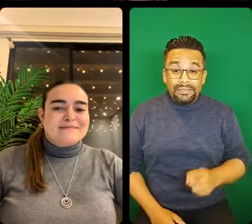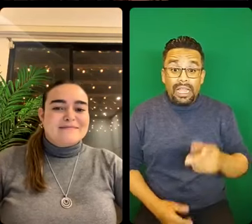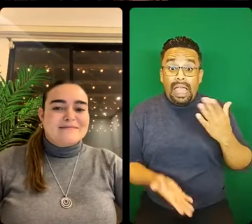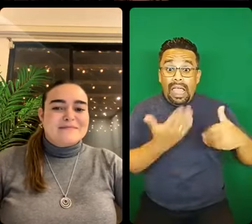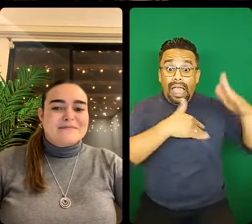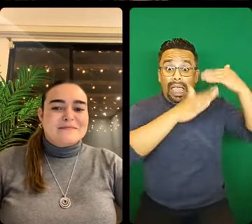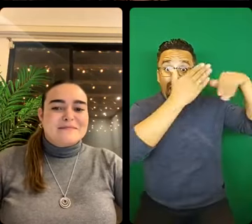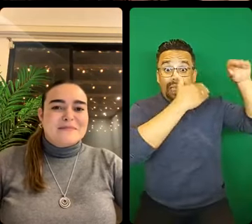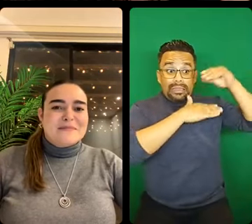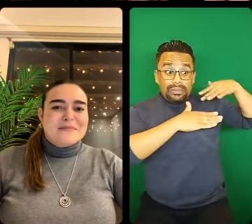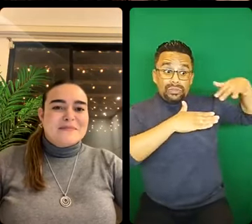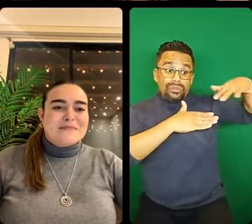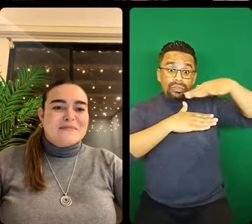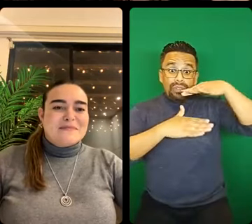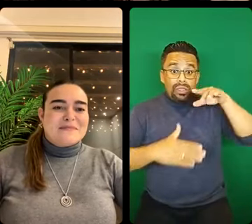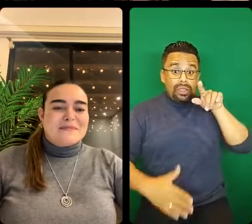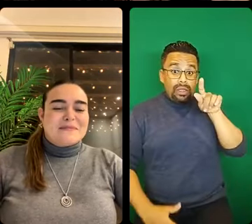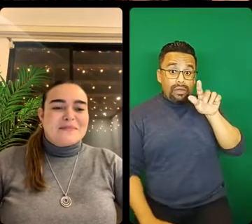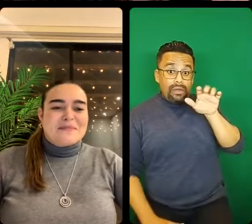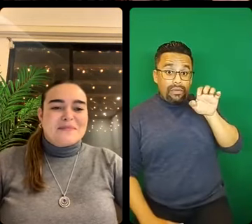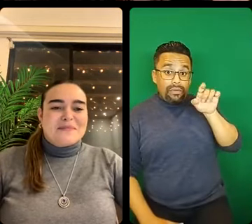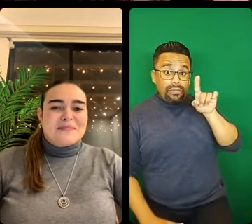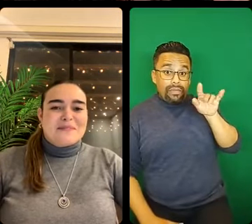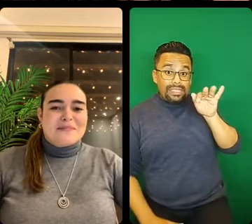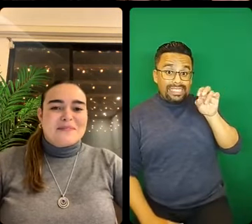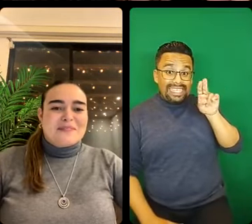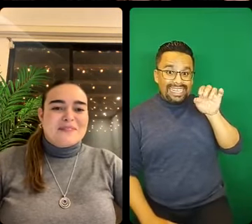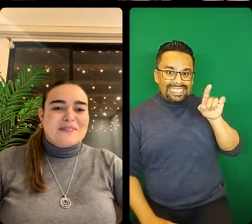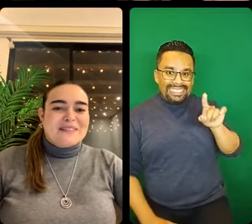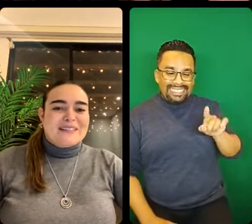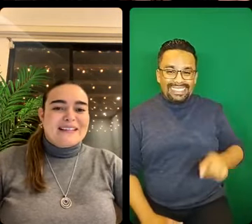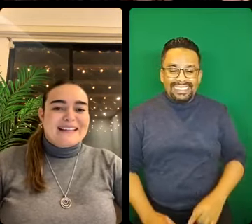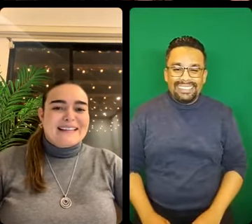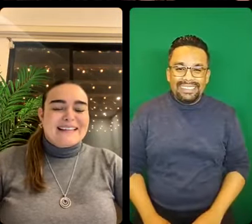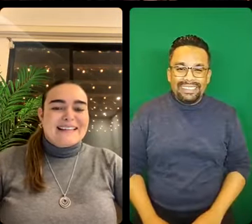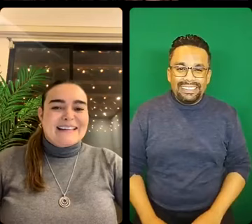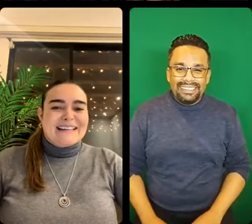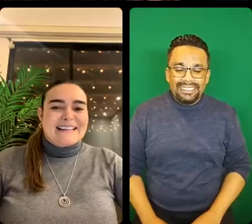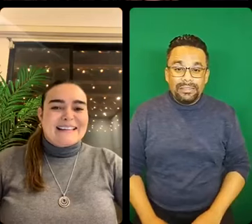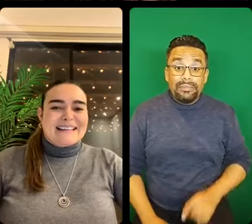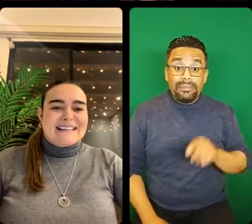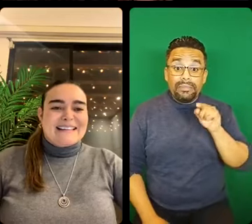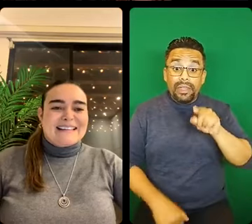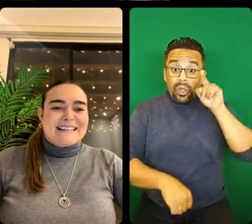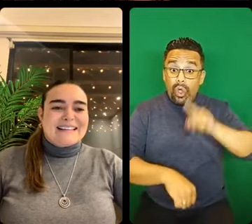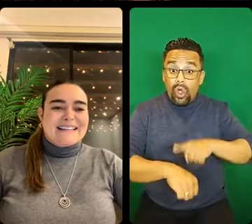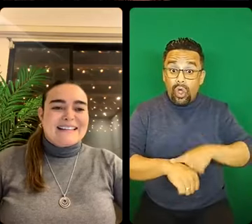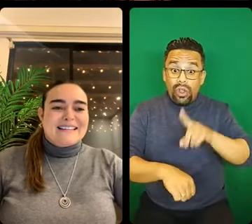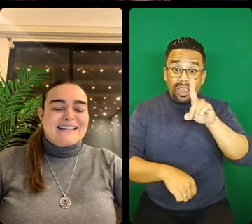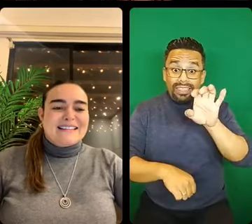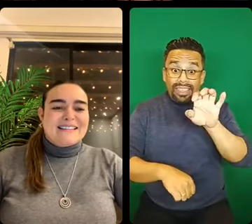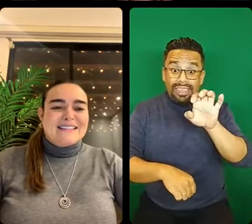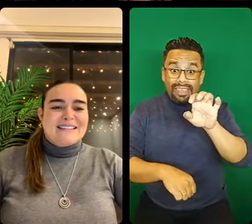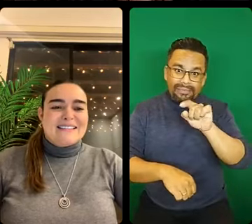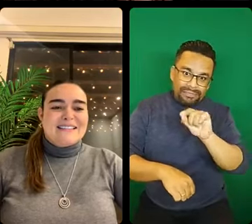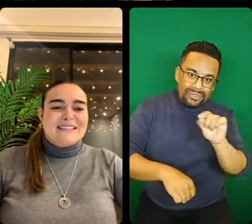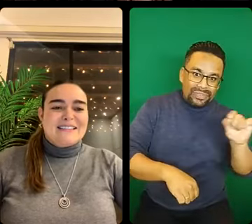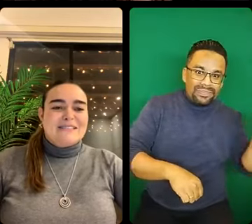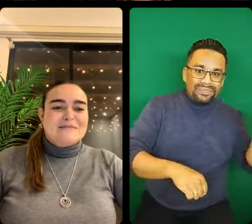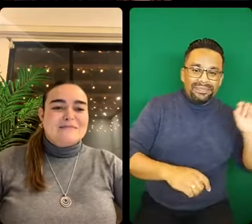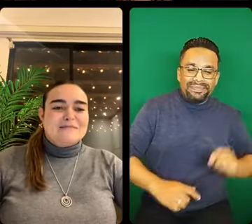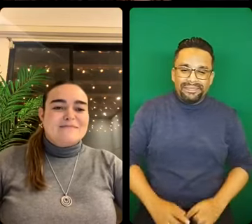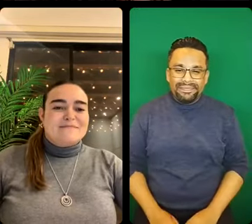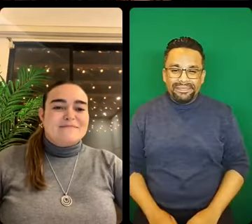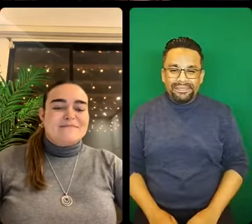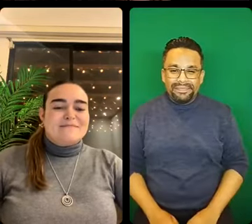los Festines, Wilber Corredor Chaparro, Es Hora de, puntos suspensivos, Lina Rojas, Eva, Fuera